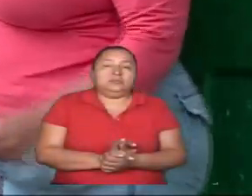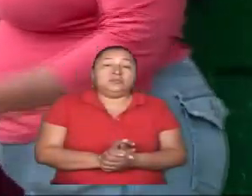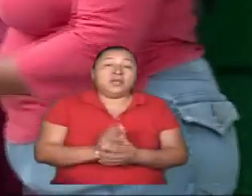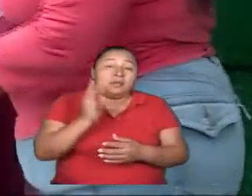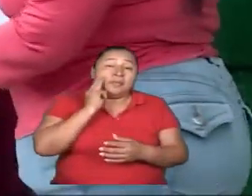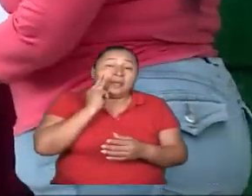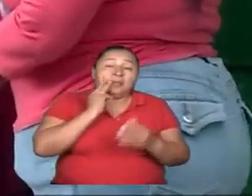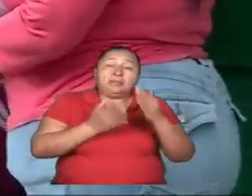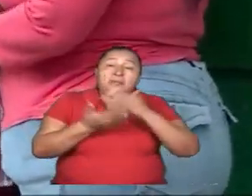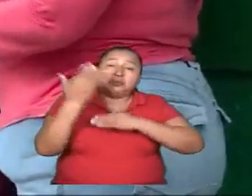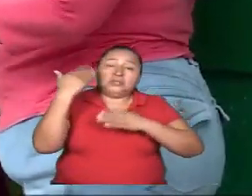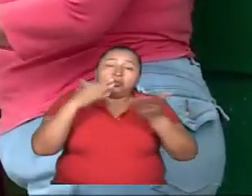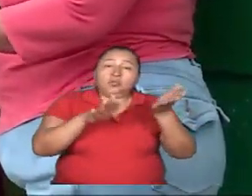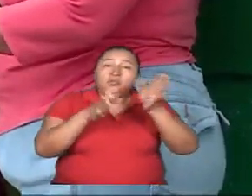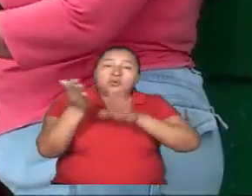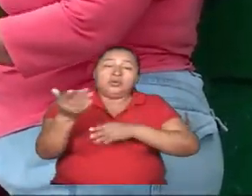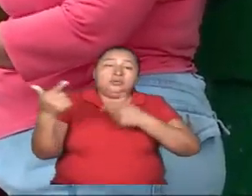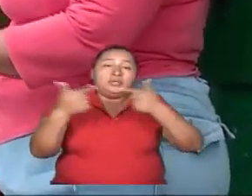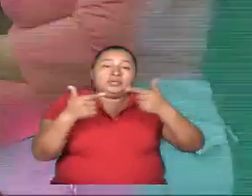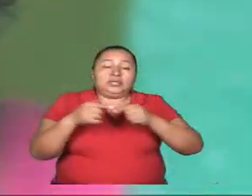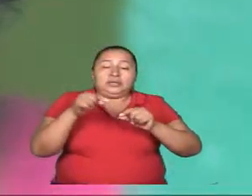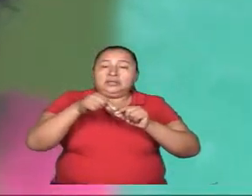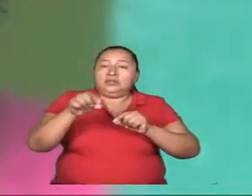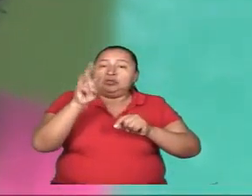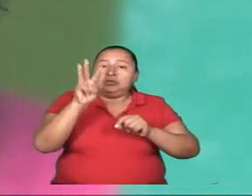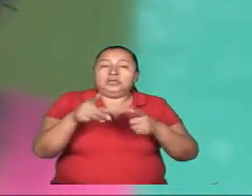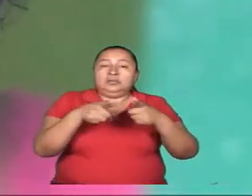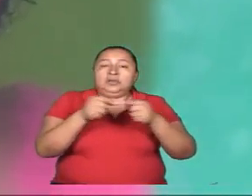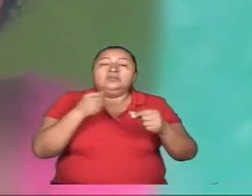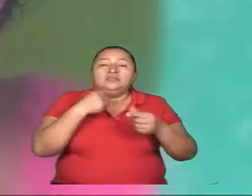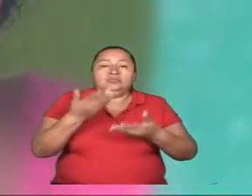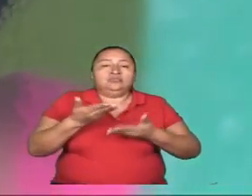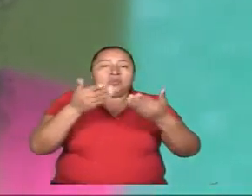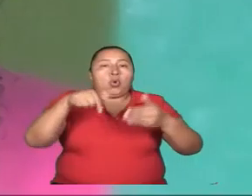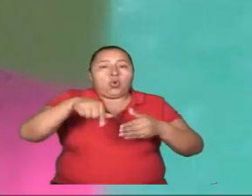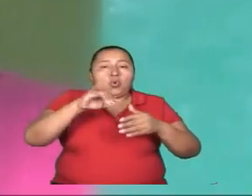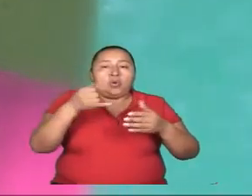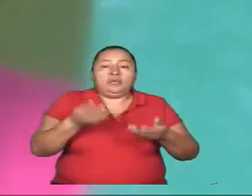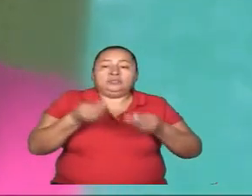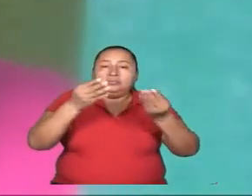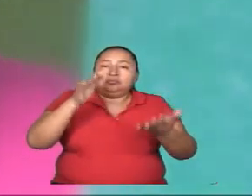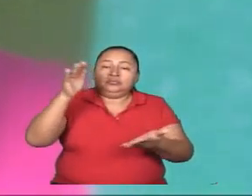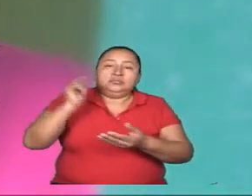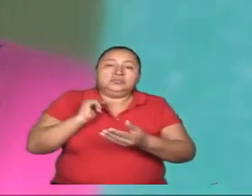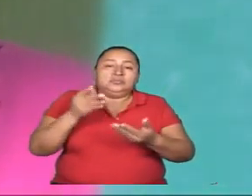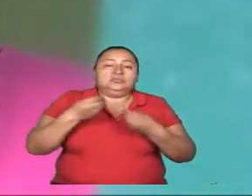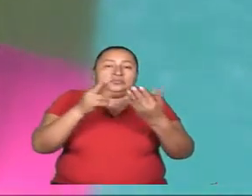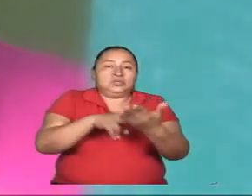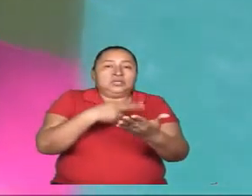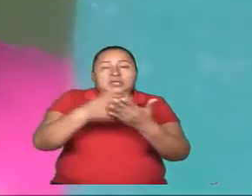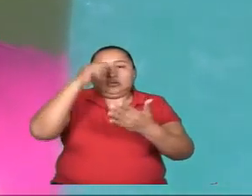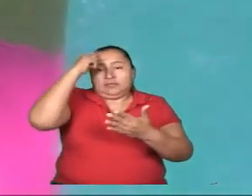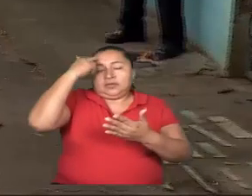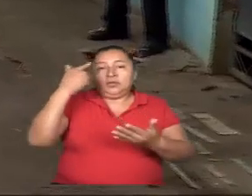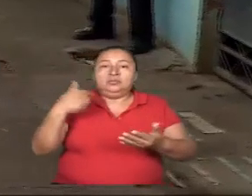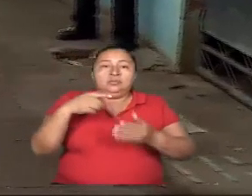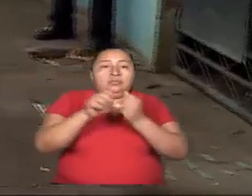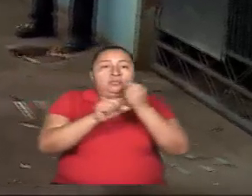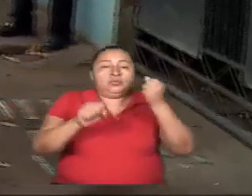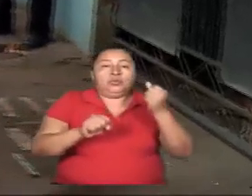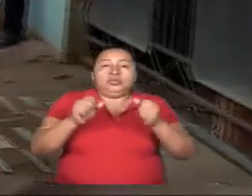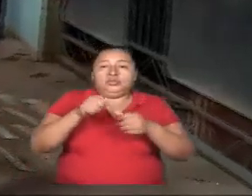Madres de héroes y mártires del Distrito 3 de Managua recibieron este jueves paquetes alimenticios que envía el gobierno a través de la Promotoría Solidaria